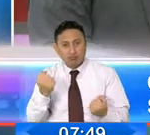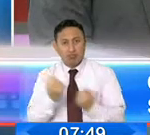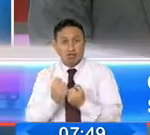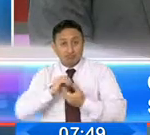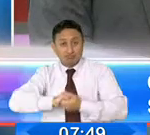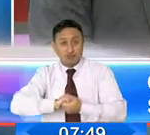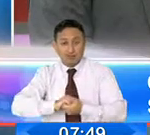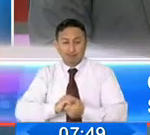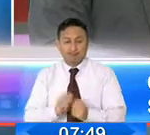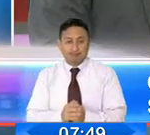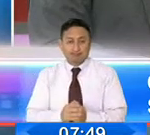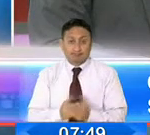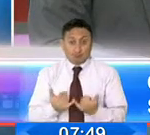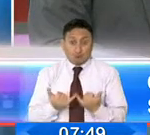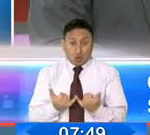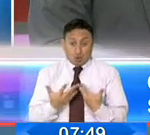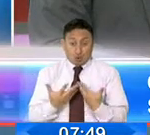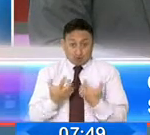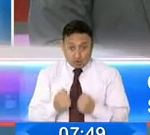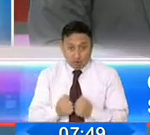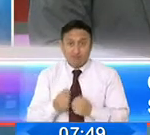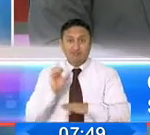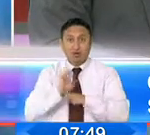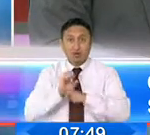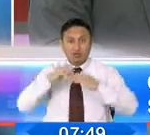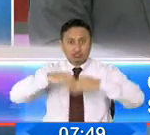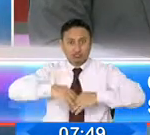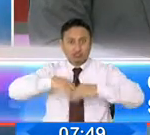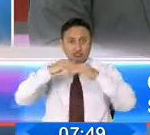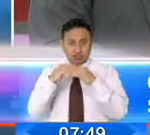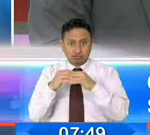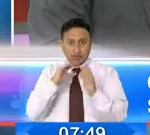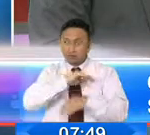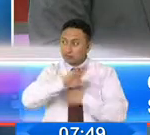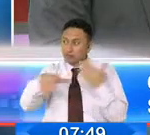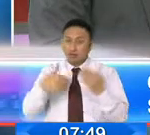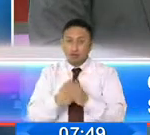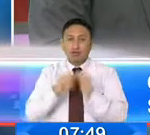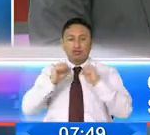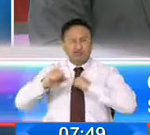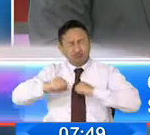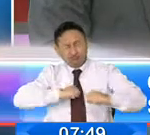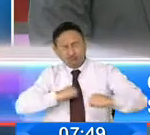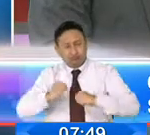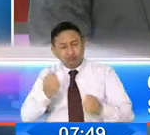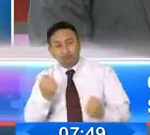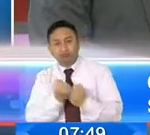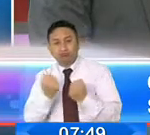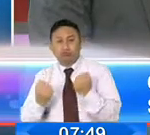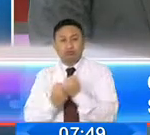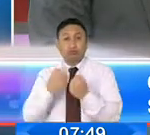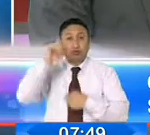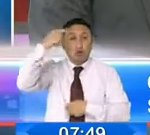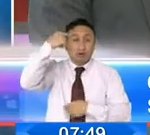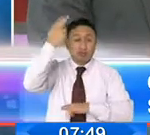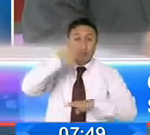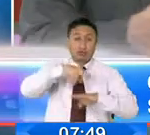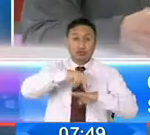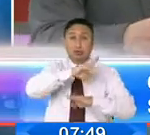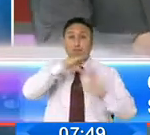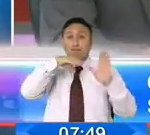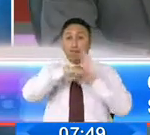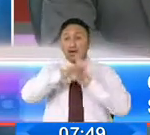este momento, si queremos sacar al país adelante, todos debemos hacer el esfuerzo. El gobierno nacional, los bancos,